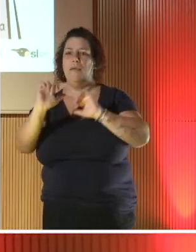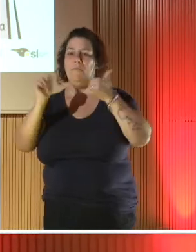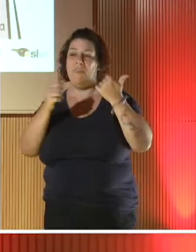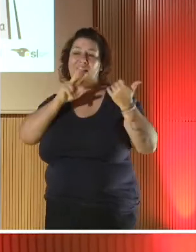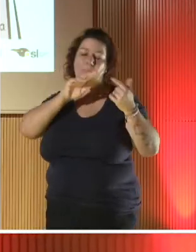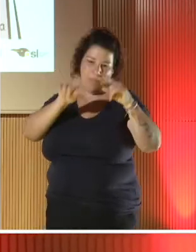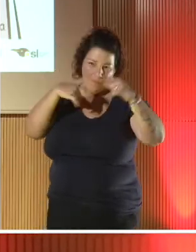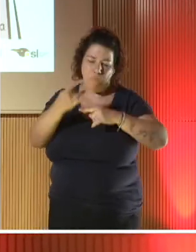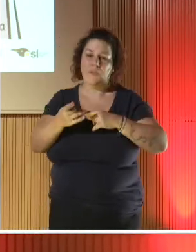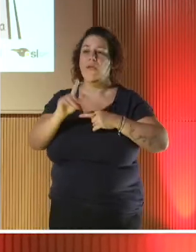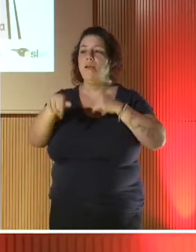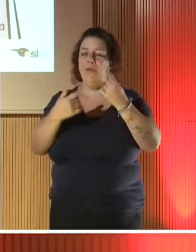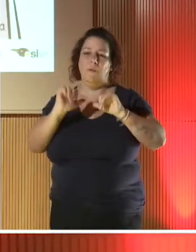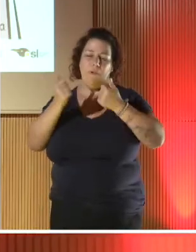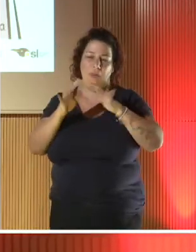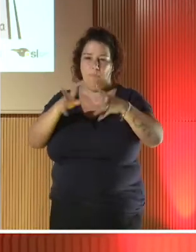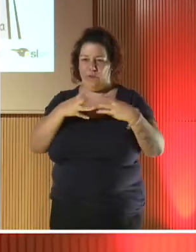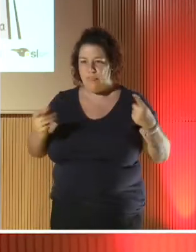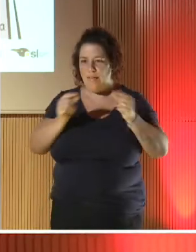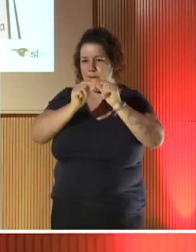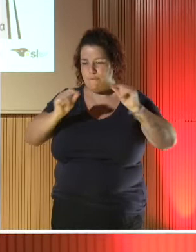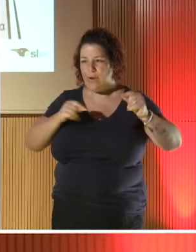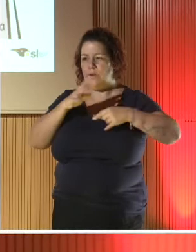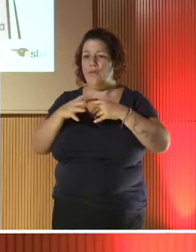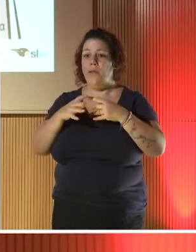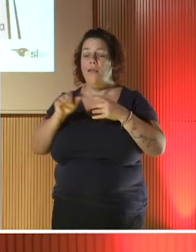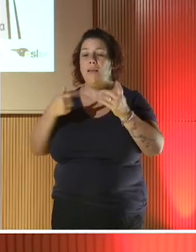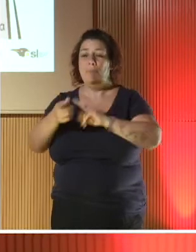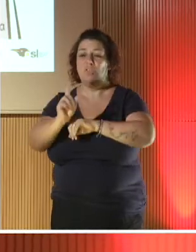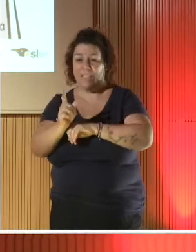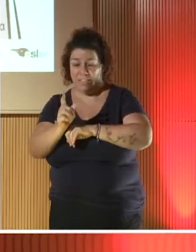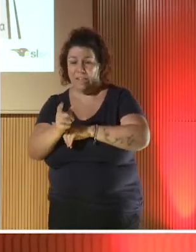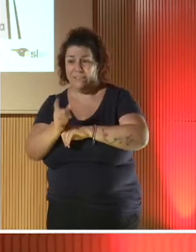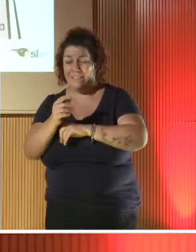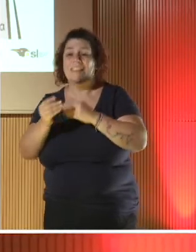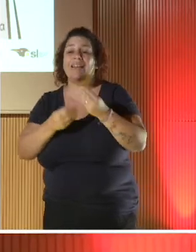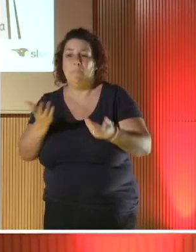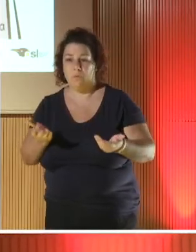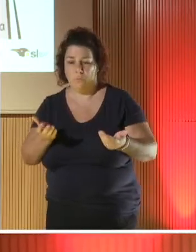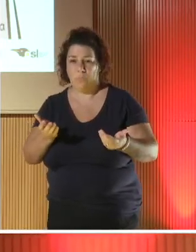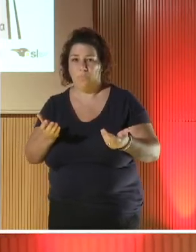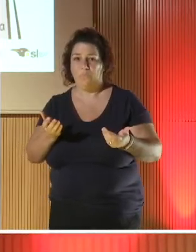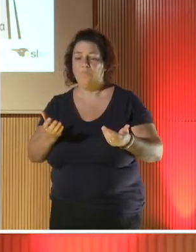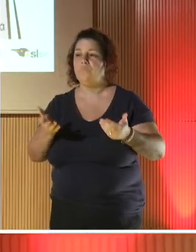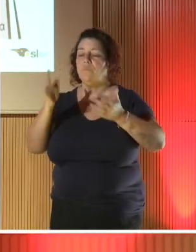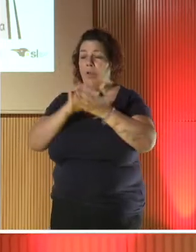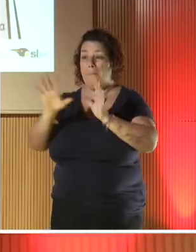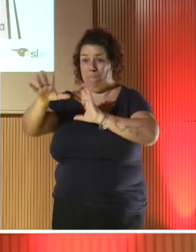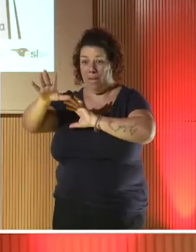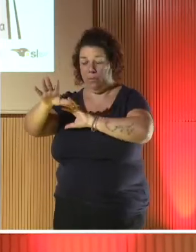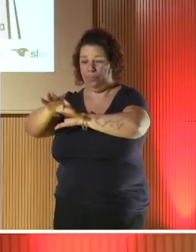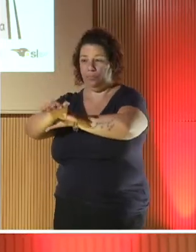y luego que empezase a trabajar la motricidad fina, motricidad gruesa, etc. ¿Qué pasó con la salchicha ese día? Pues ese día pasó que le cogíamos la